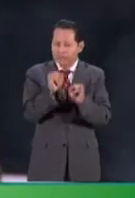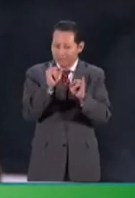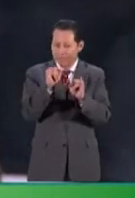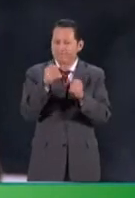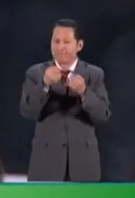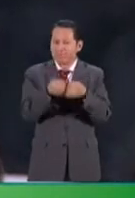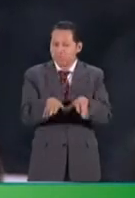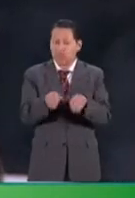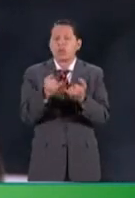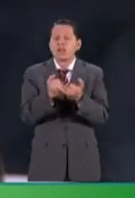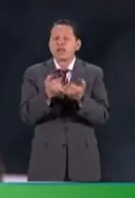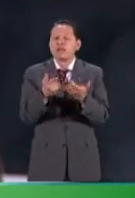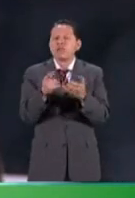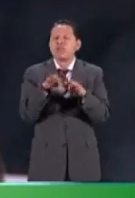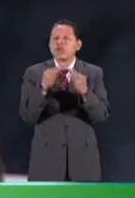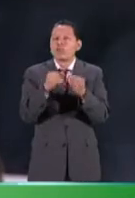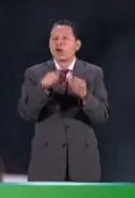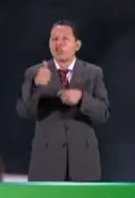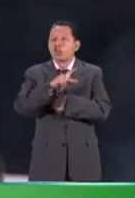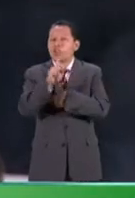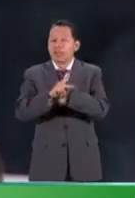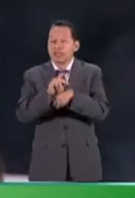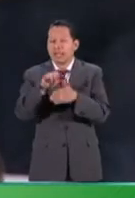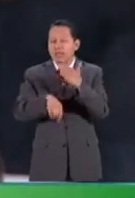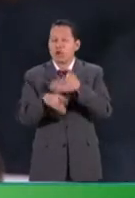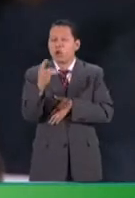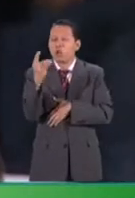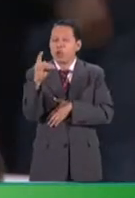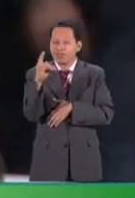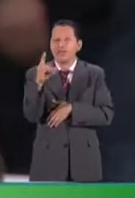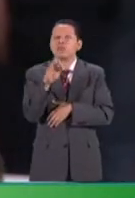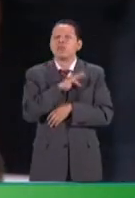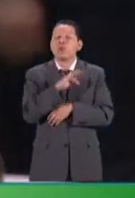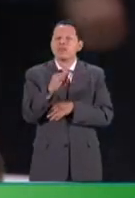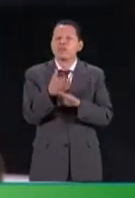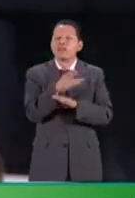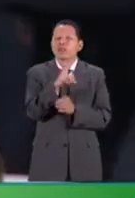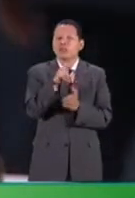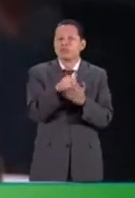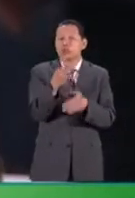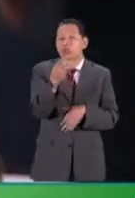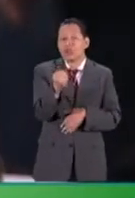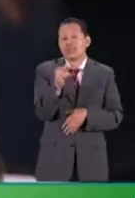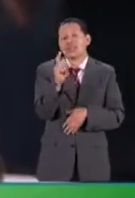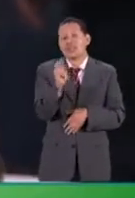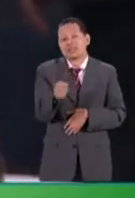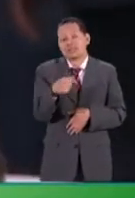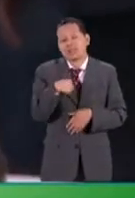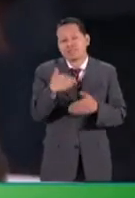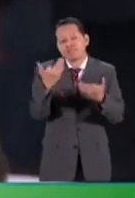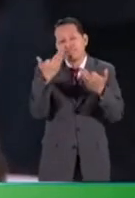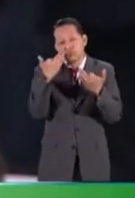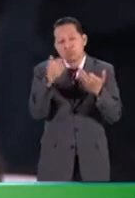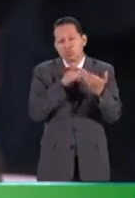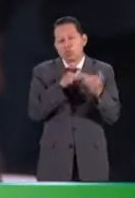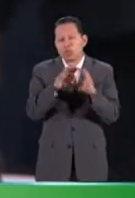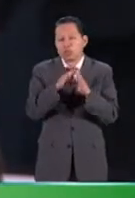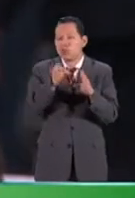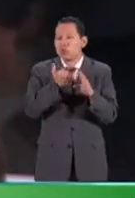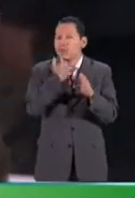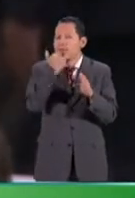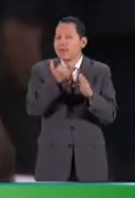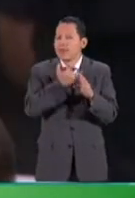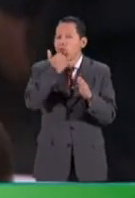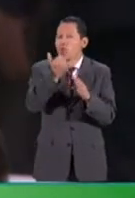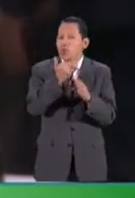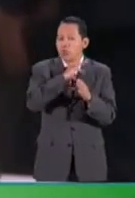otros países. En Bolivia, que por cierto, desde 2009 ha sido un reflejo de los errores